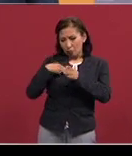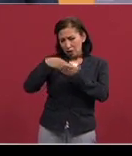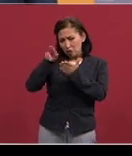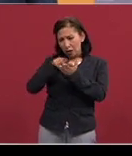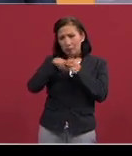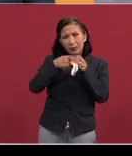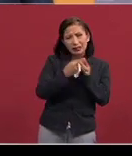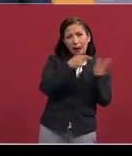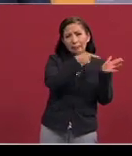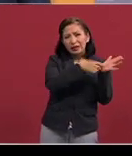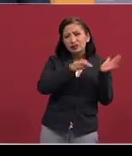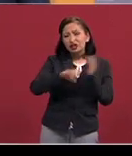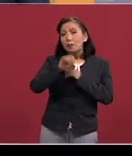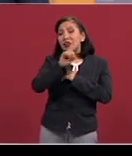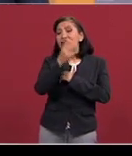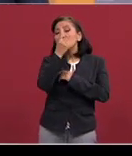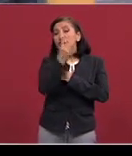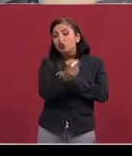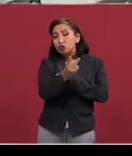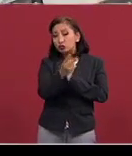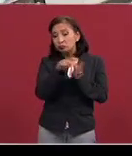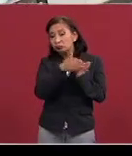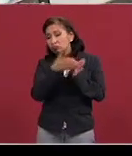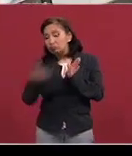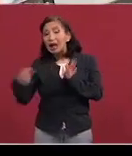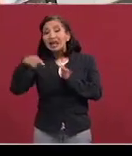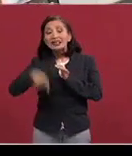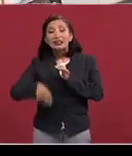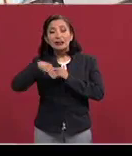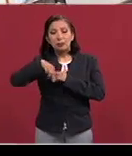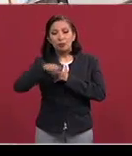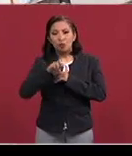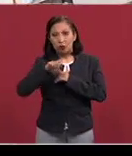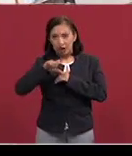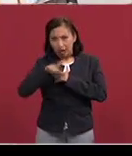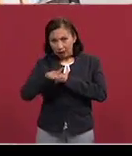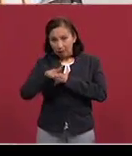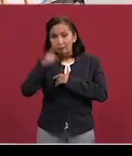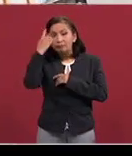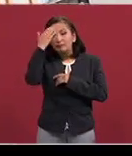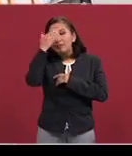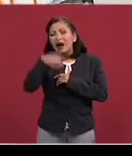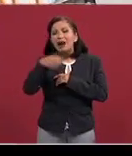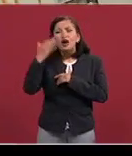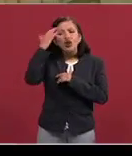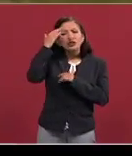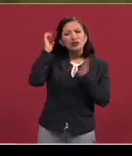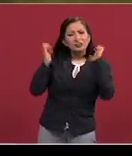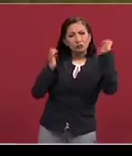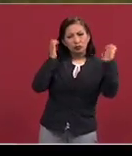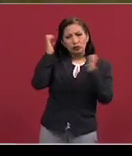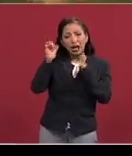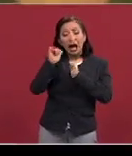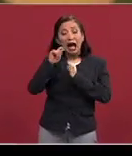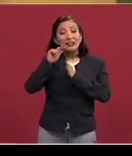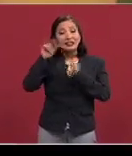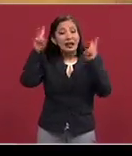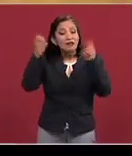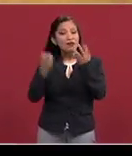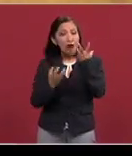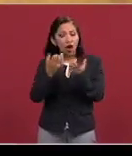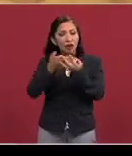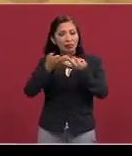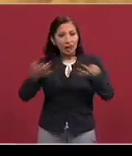realmente a partir de 1922. Nos encontramos en el Museo Nacional de Arte para dar cuenta de la exposición Atl,